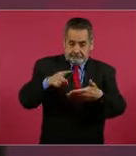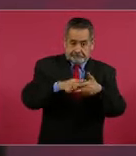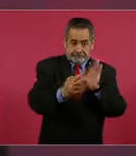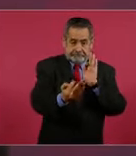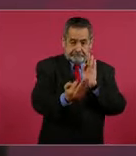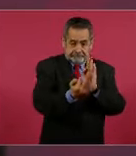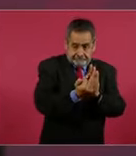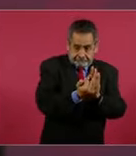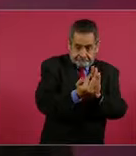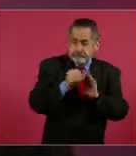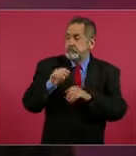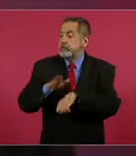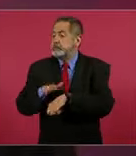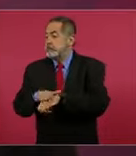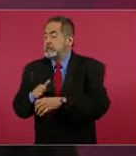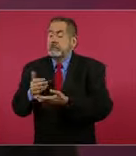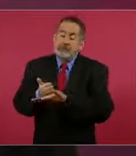Nada más.